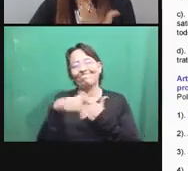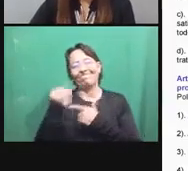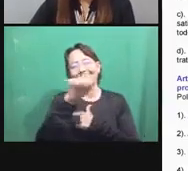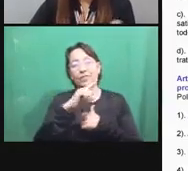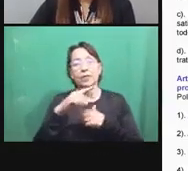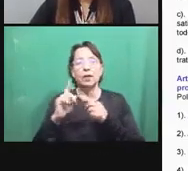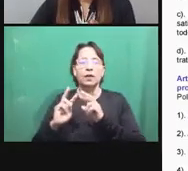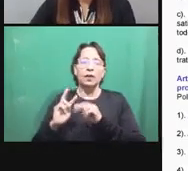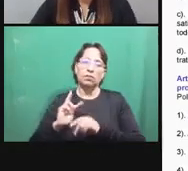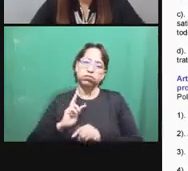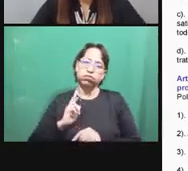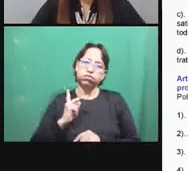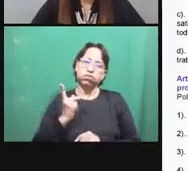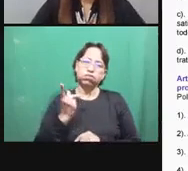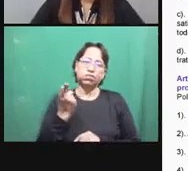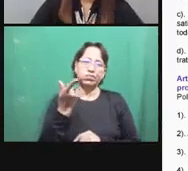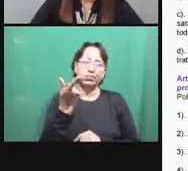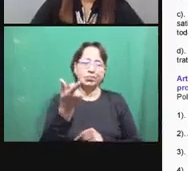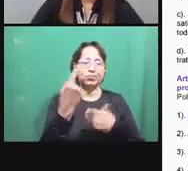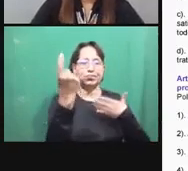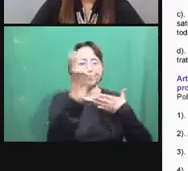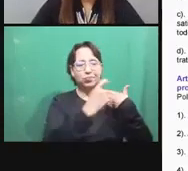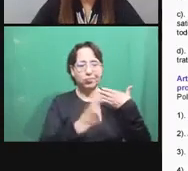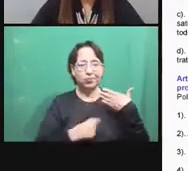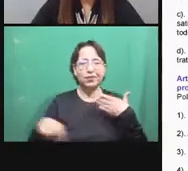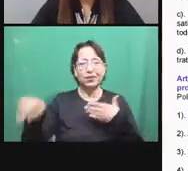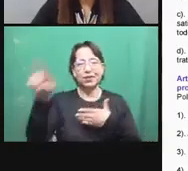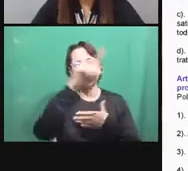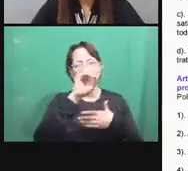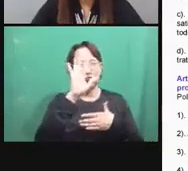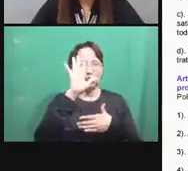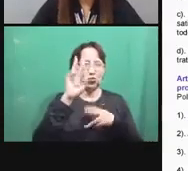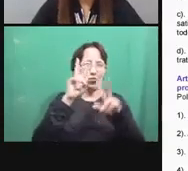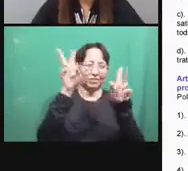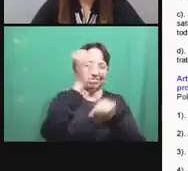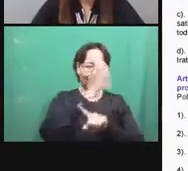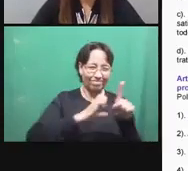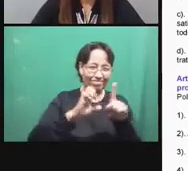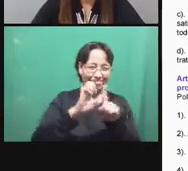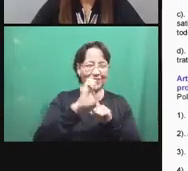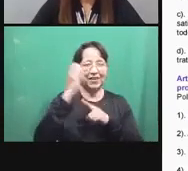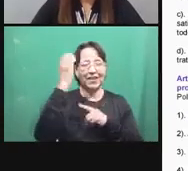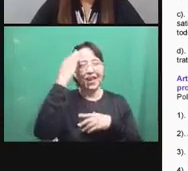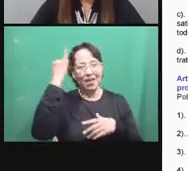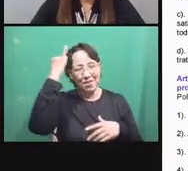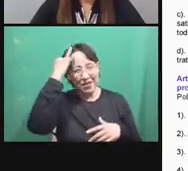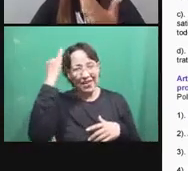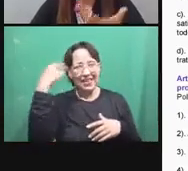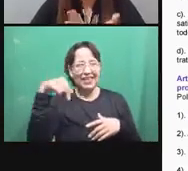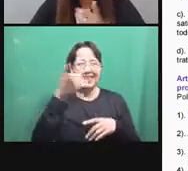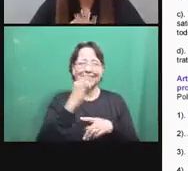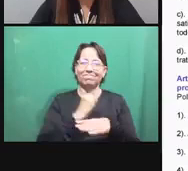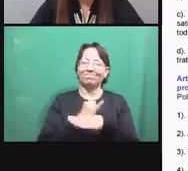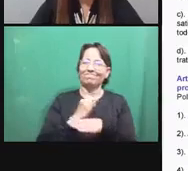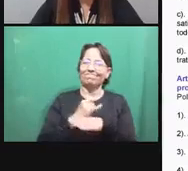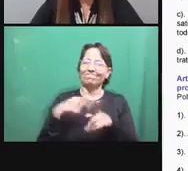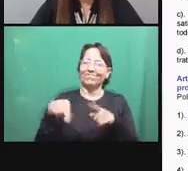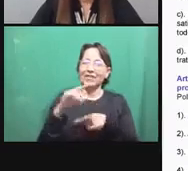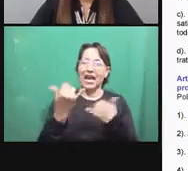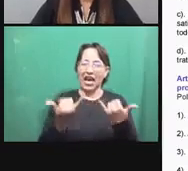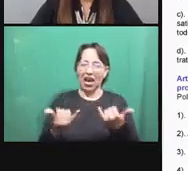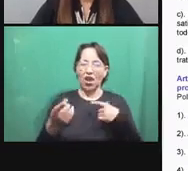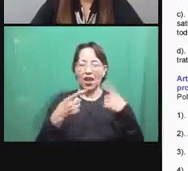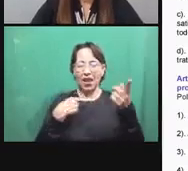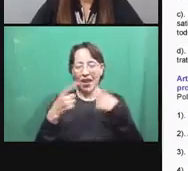ha conllevado a modificaciones en su consideración social, académica e institucional. A lo largo de esta conversación,